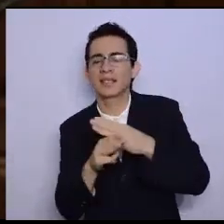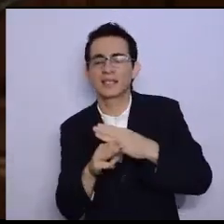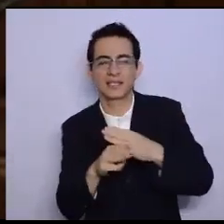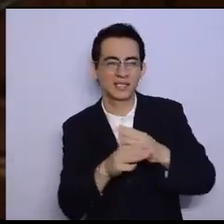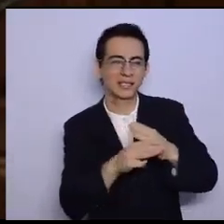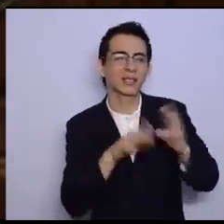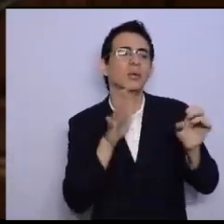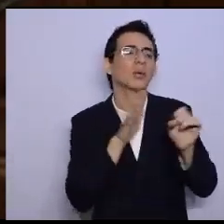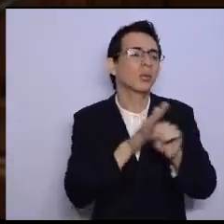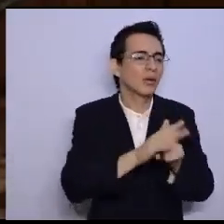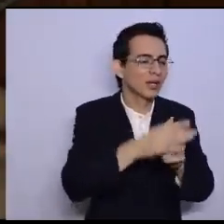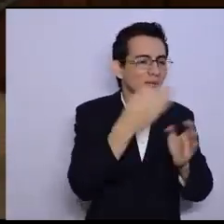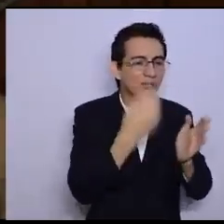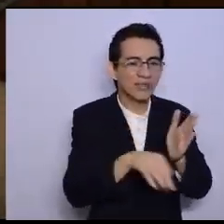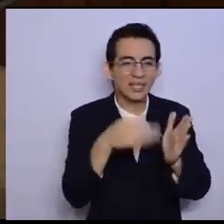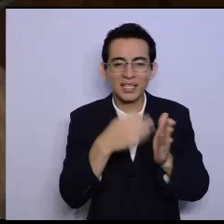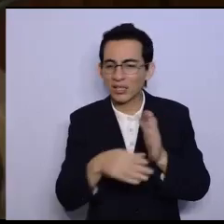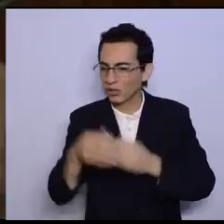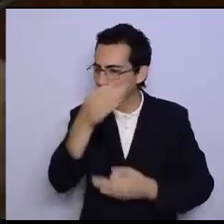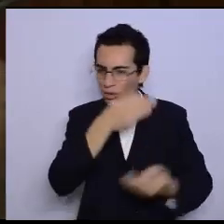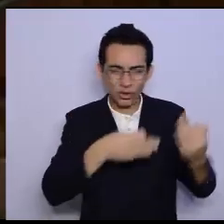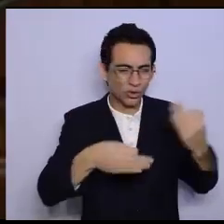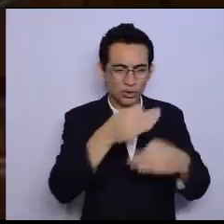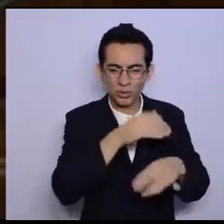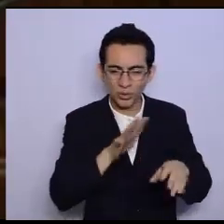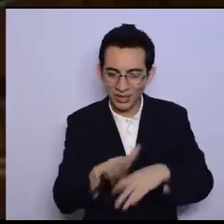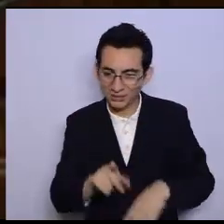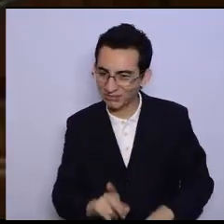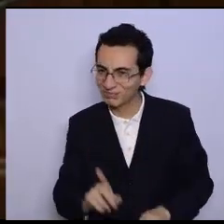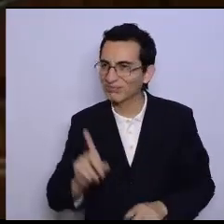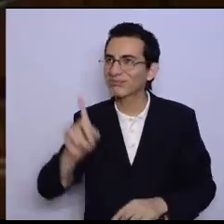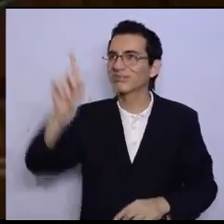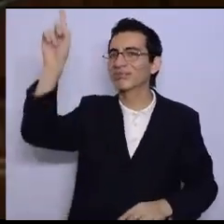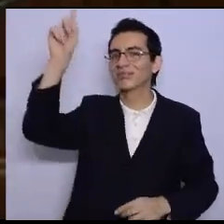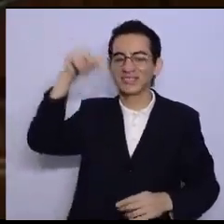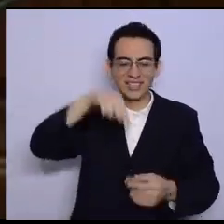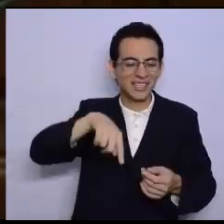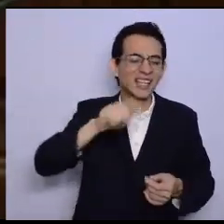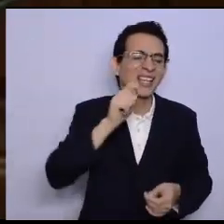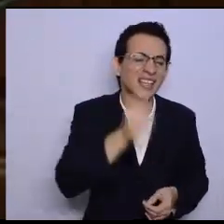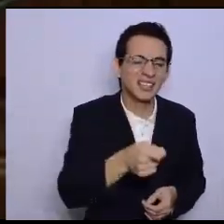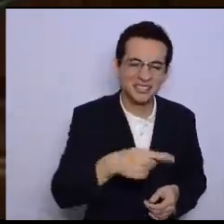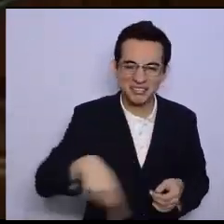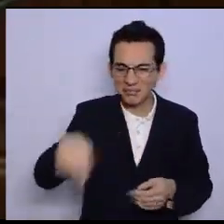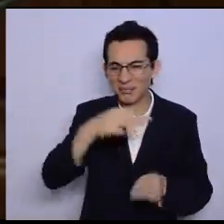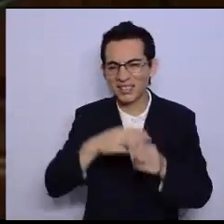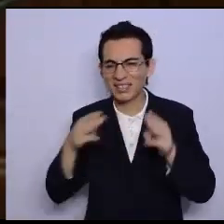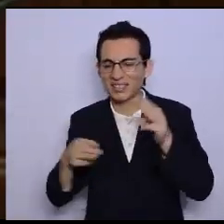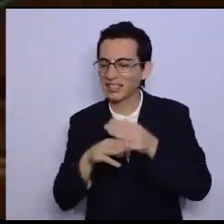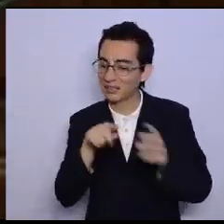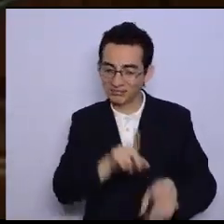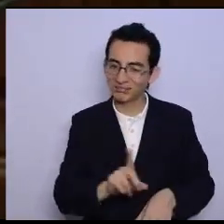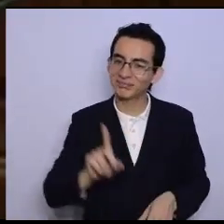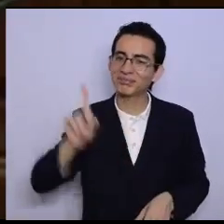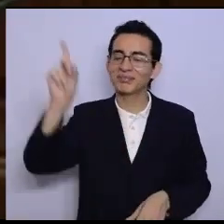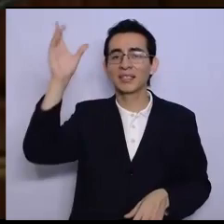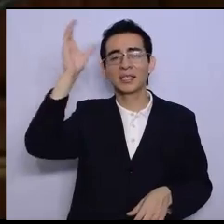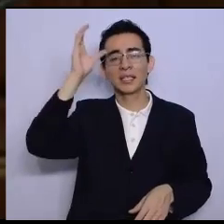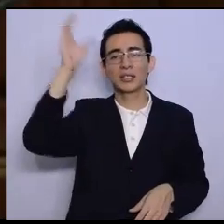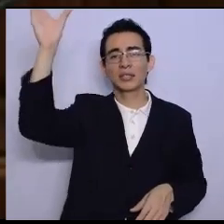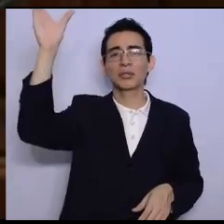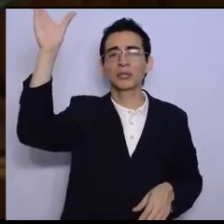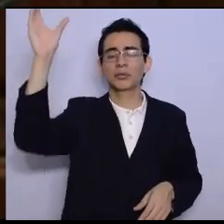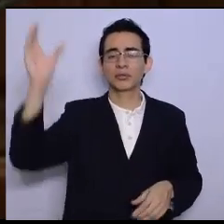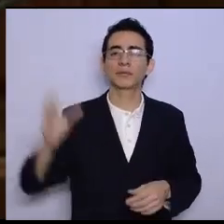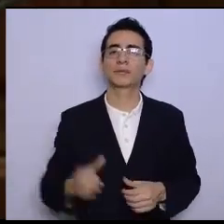los utensilios, que todo apuntaba hacia Cristo. Todo simbolizaba a Cristo, todos eran referencia a